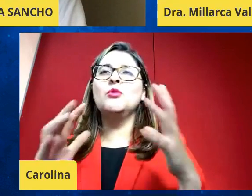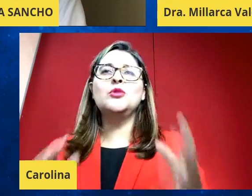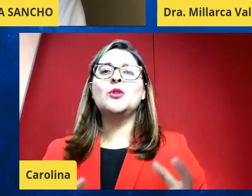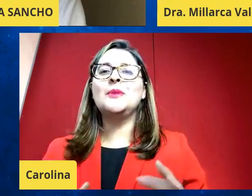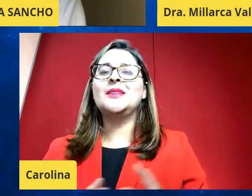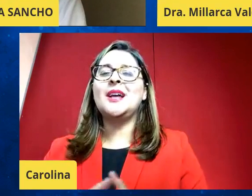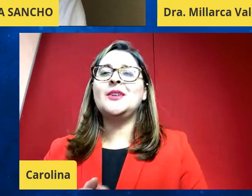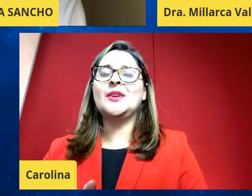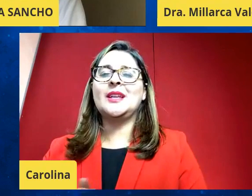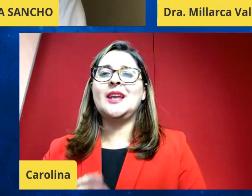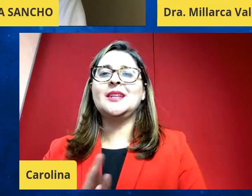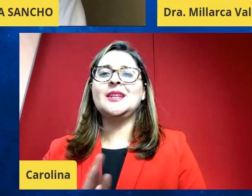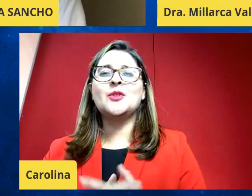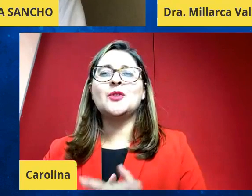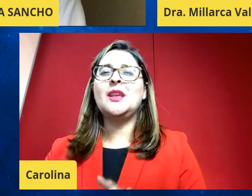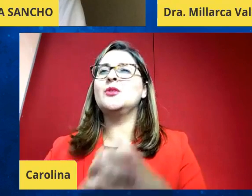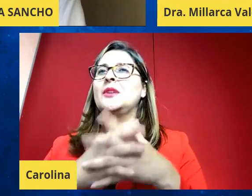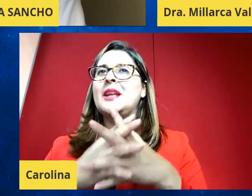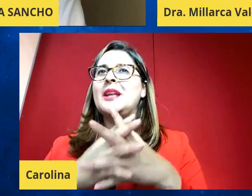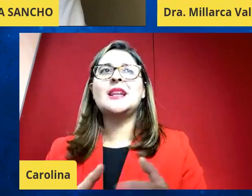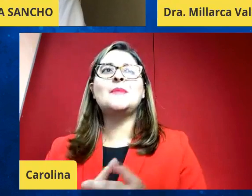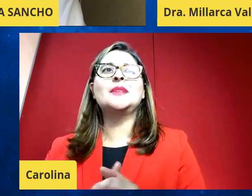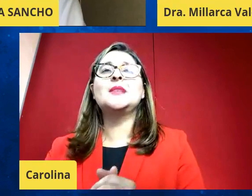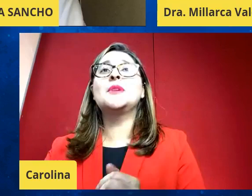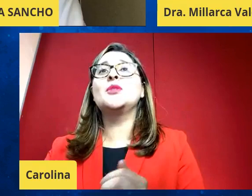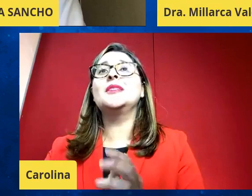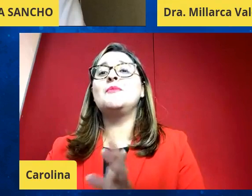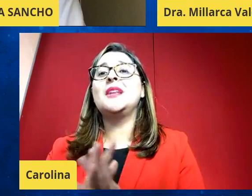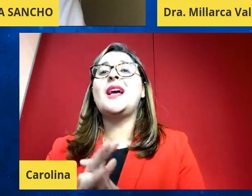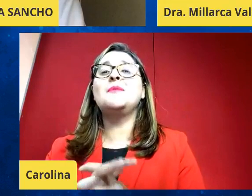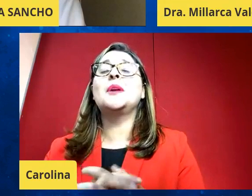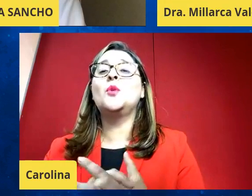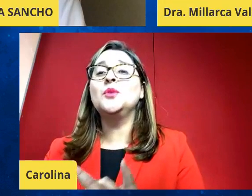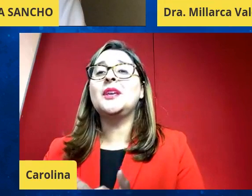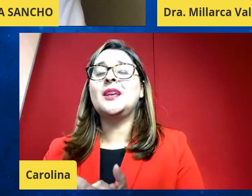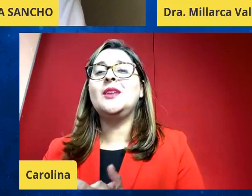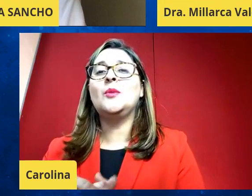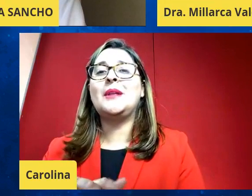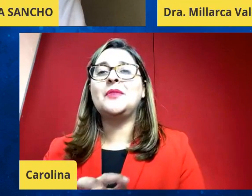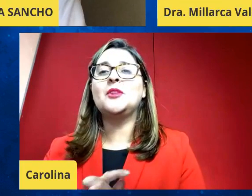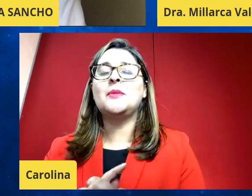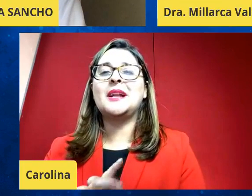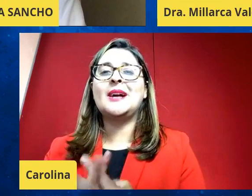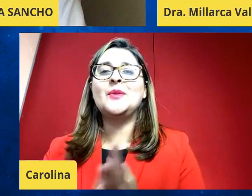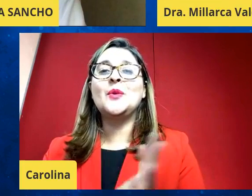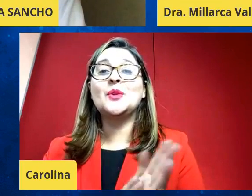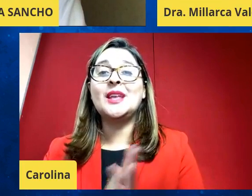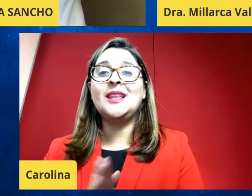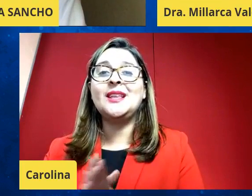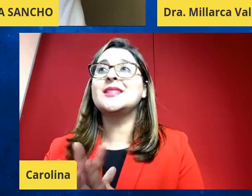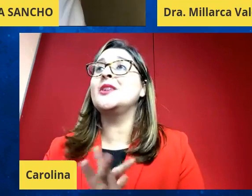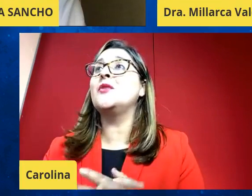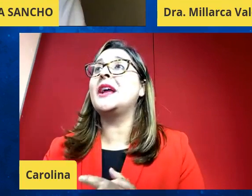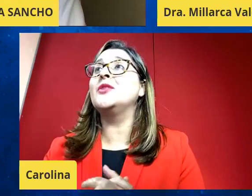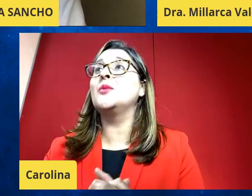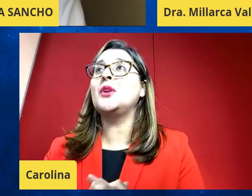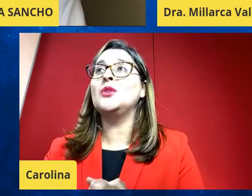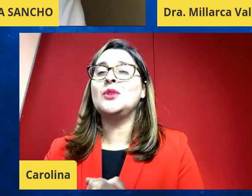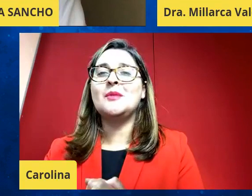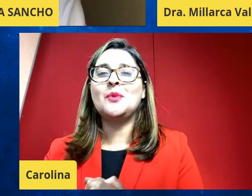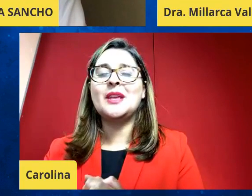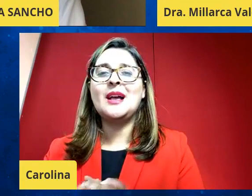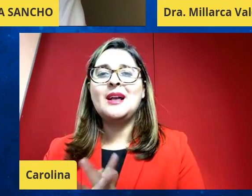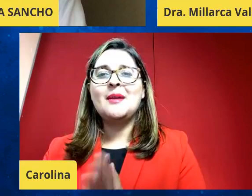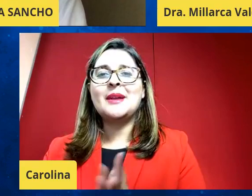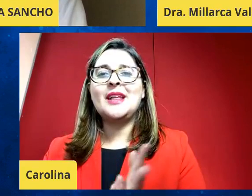Nos han dejado muchos comentarios quienes han estado siguiendo. Agradecen la participación y también hay preguntas que han ido planteando para cada uno de ustedes. Así que nos va quedando